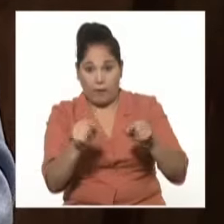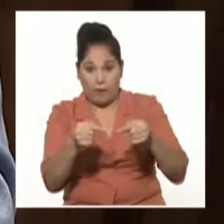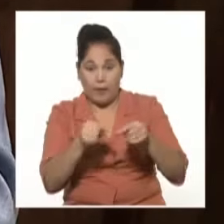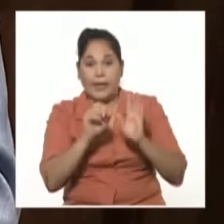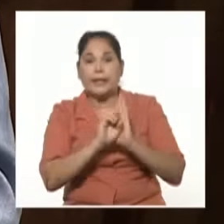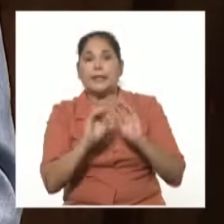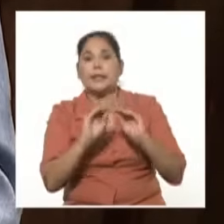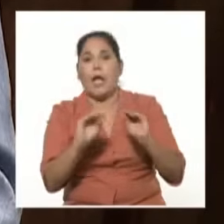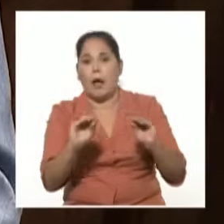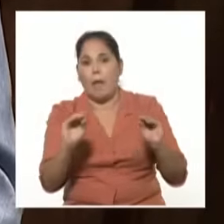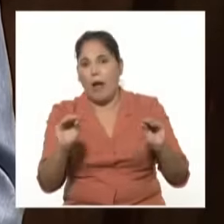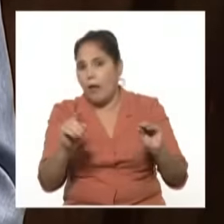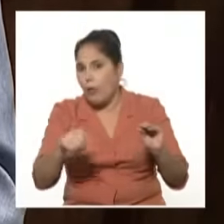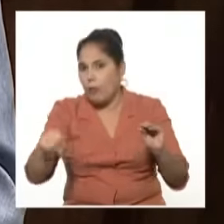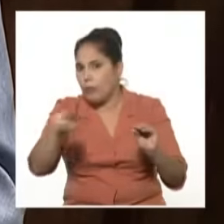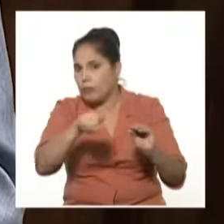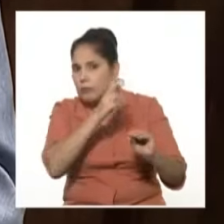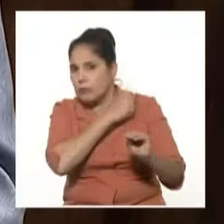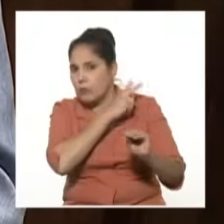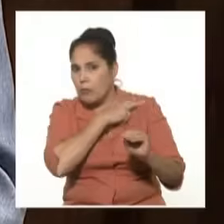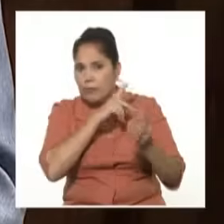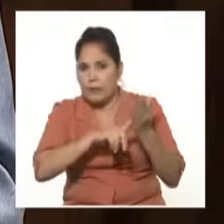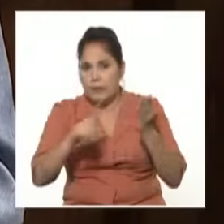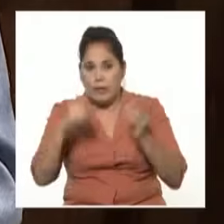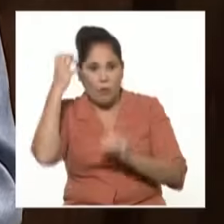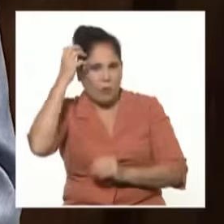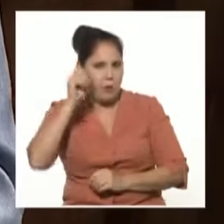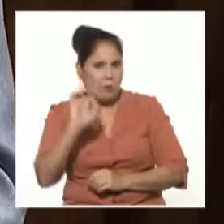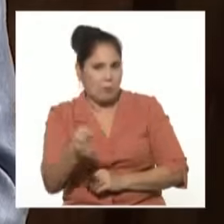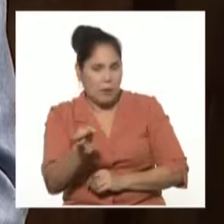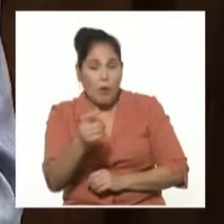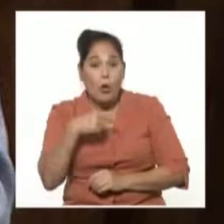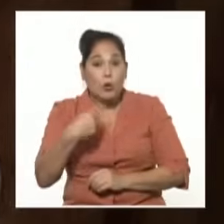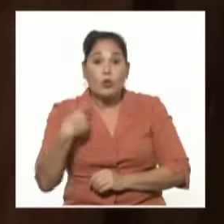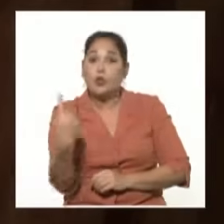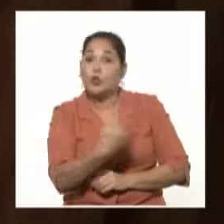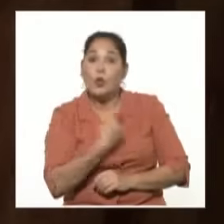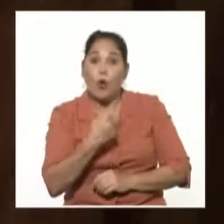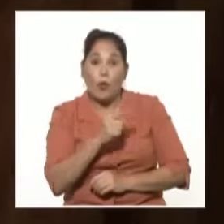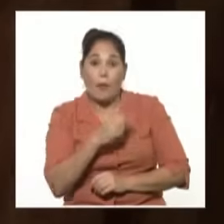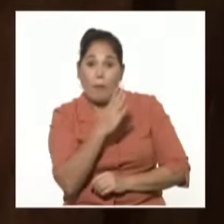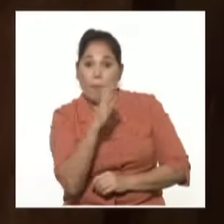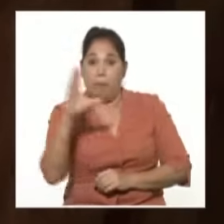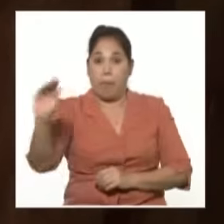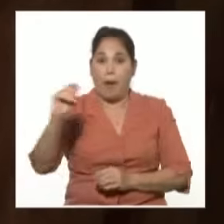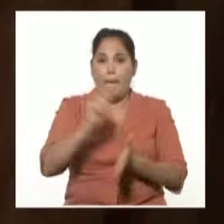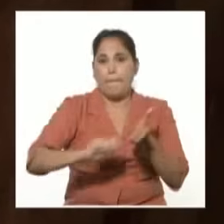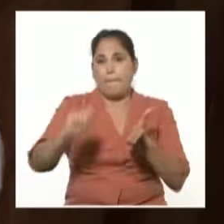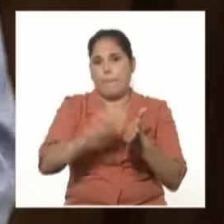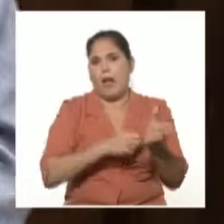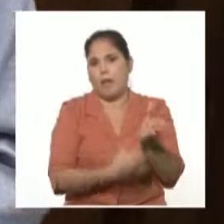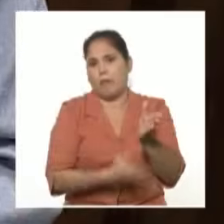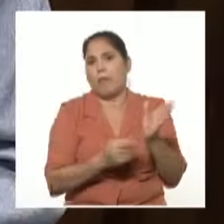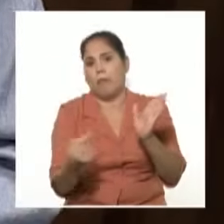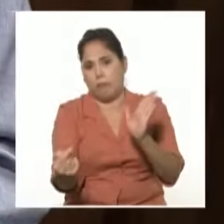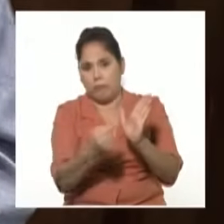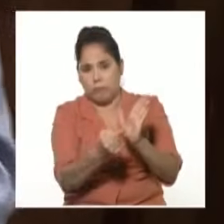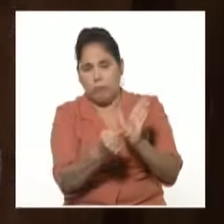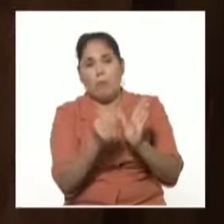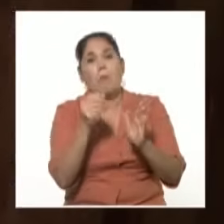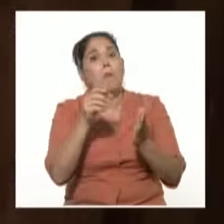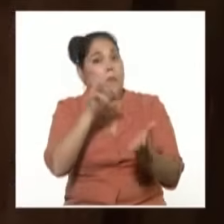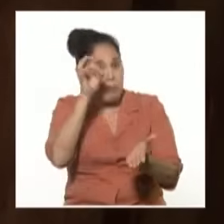es muy concreto. Para los cuadros del partido y del gobierno, todos debemos salir de aquí con un plan realista, con plazos